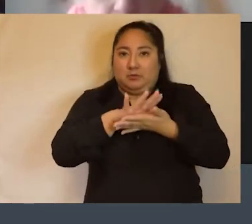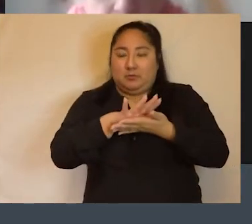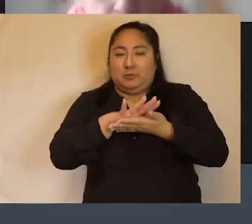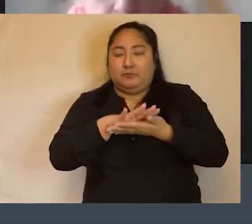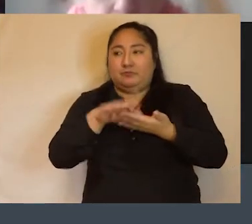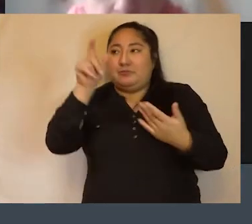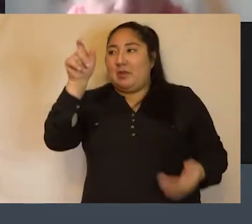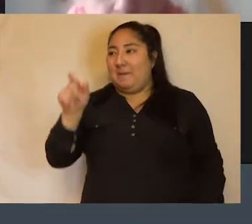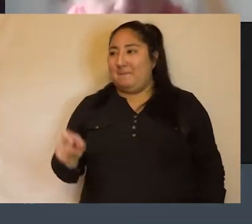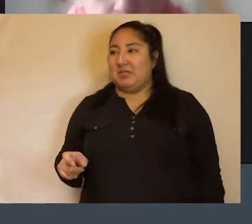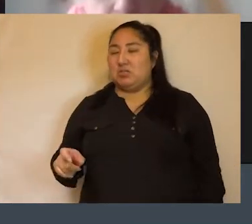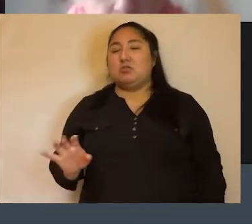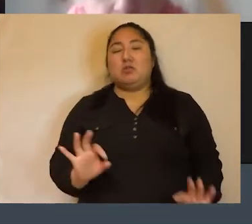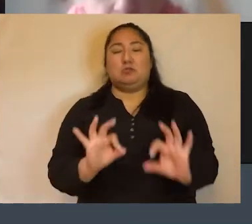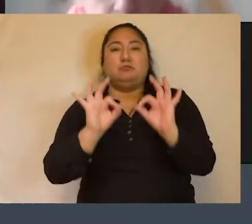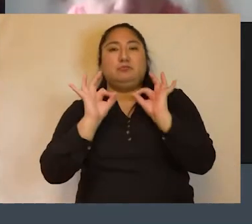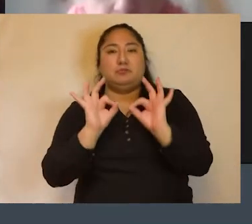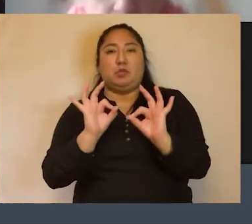una persona